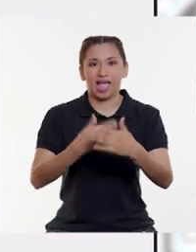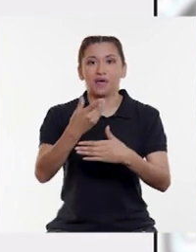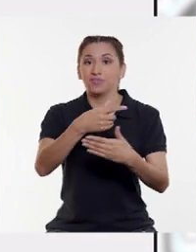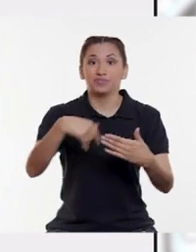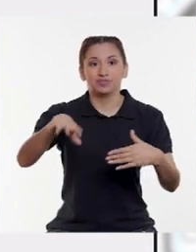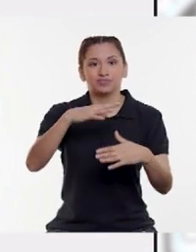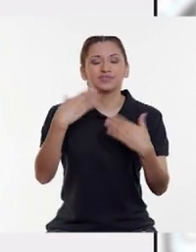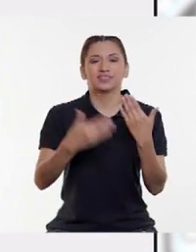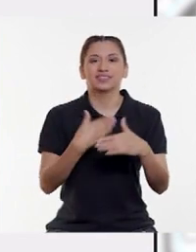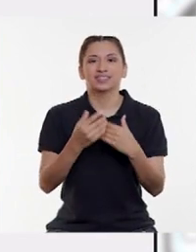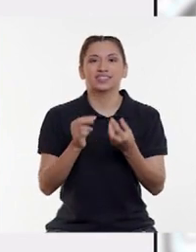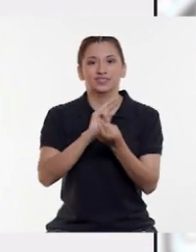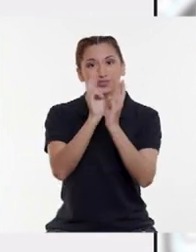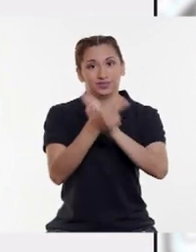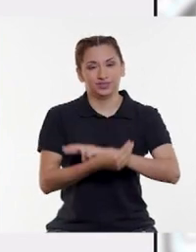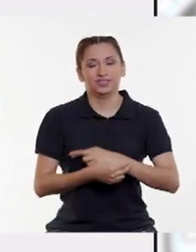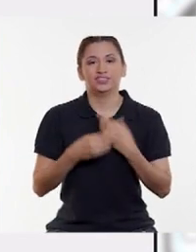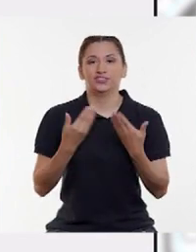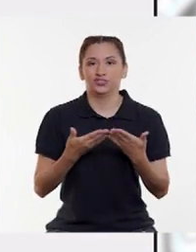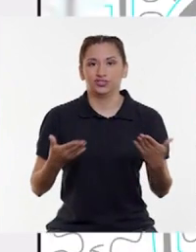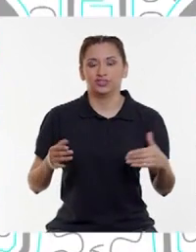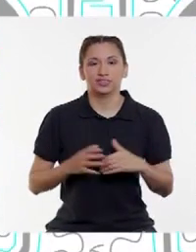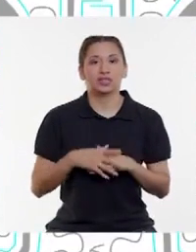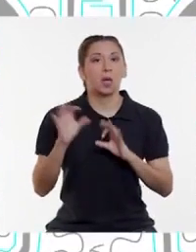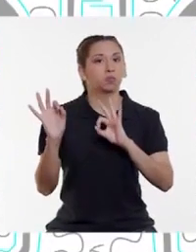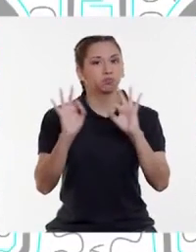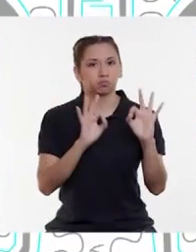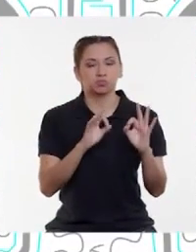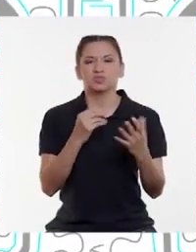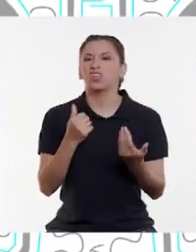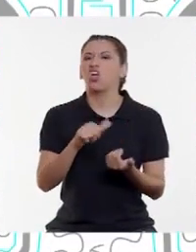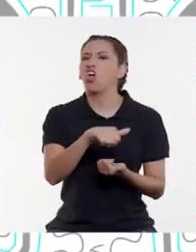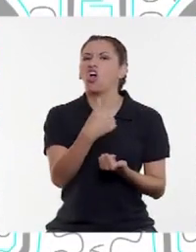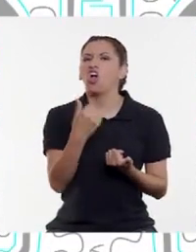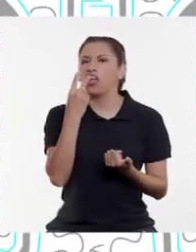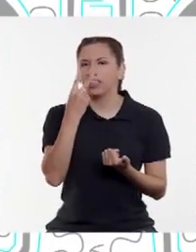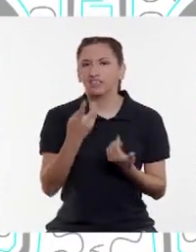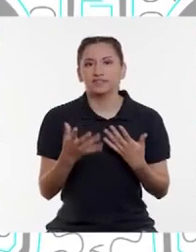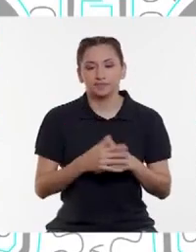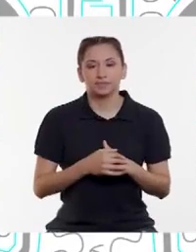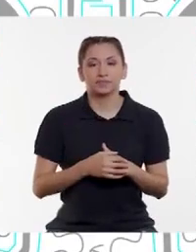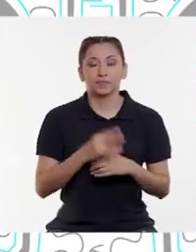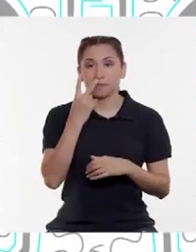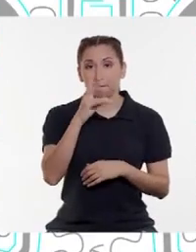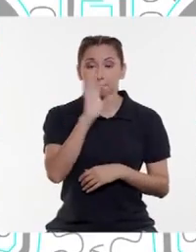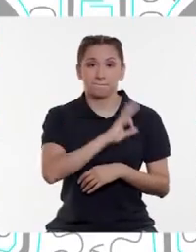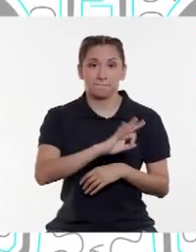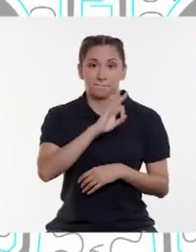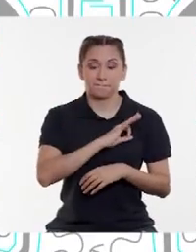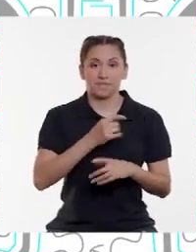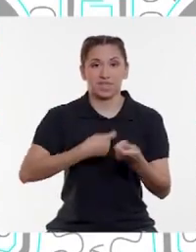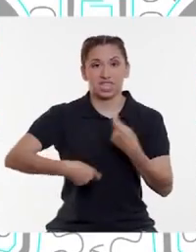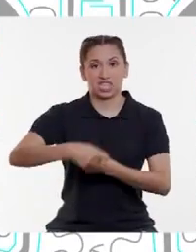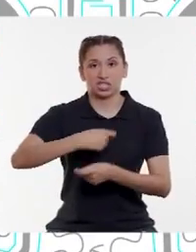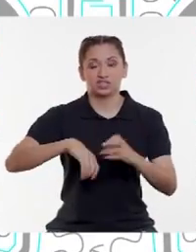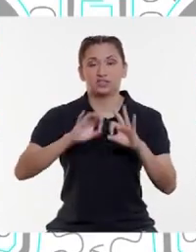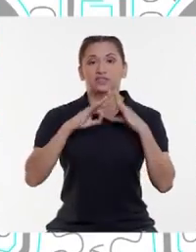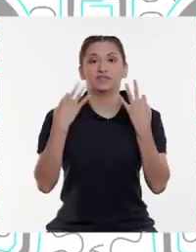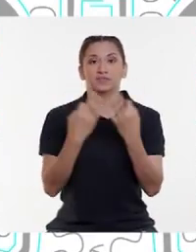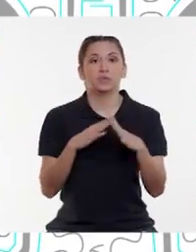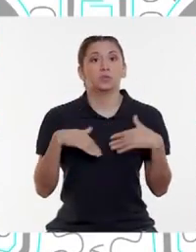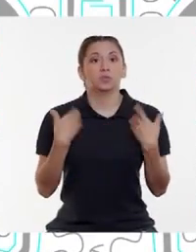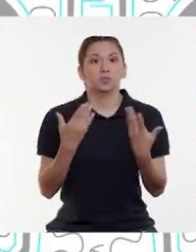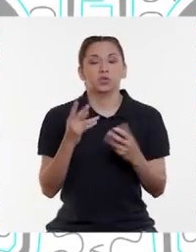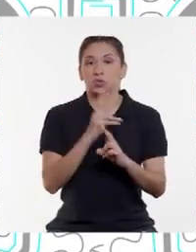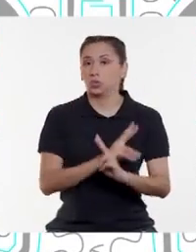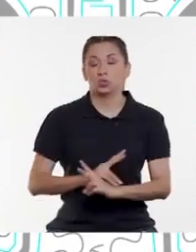reutilización de los residuos sólidos. ¡Genial! ¿Qué más vimos? vimos los beneficios de un negocio familiar